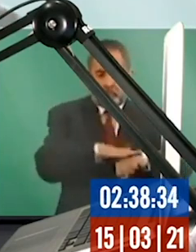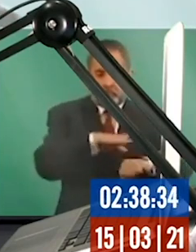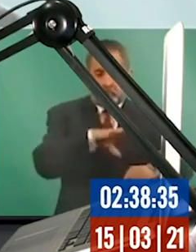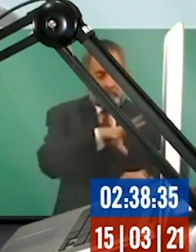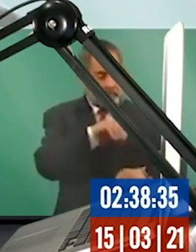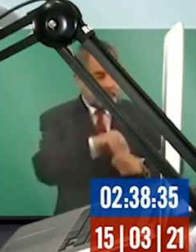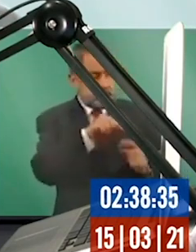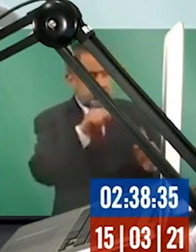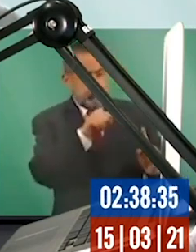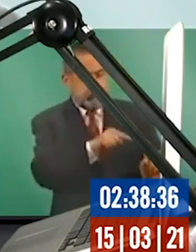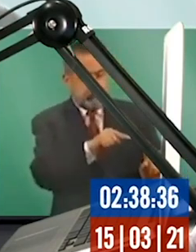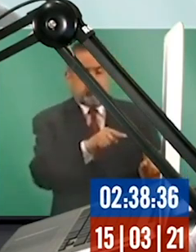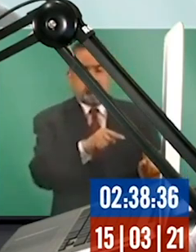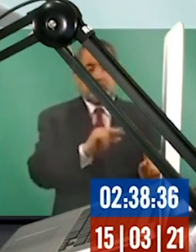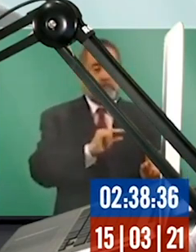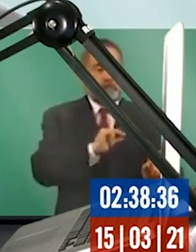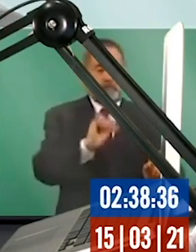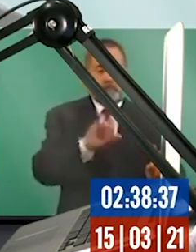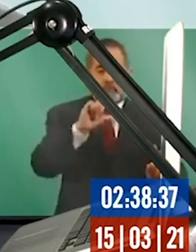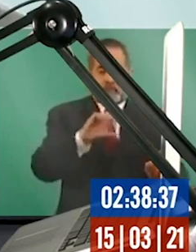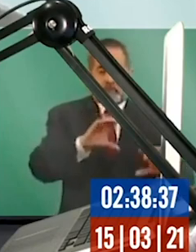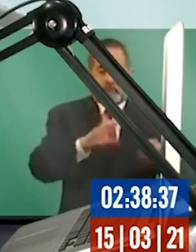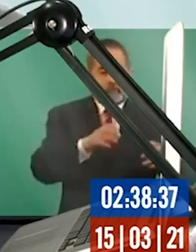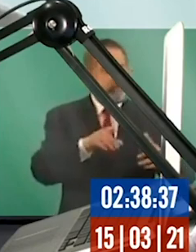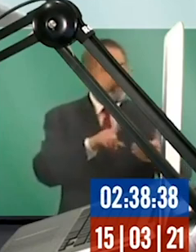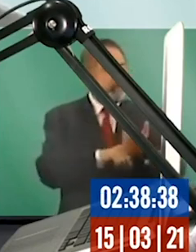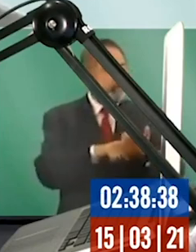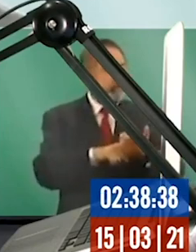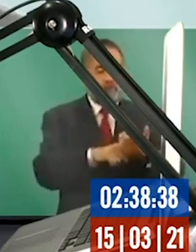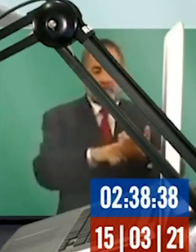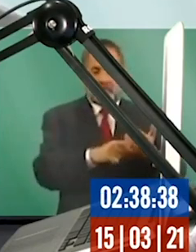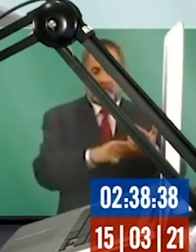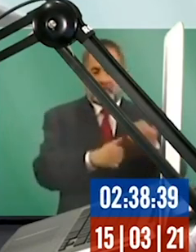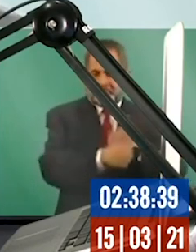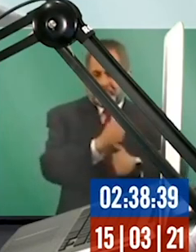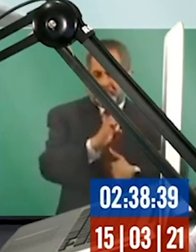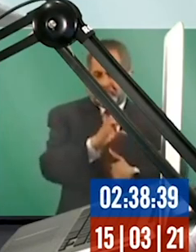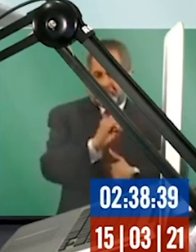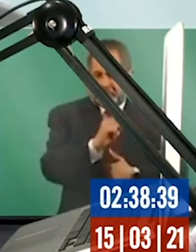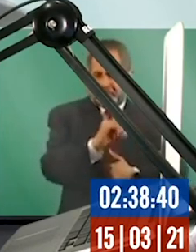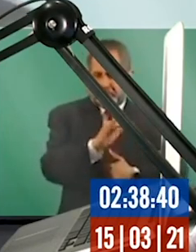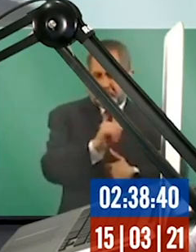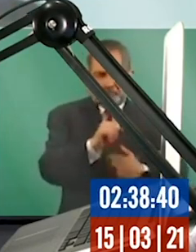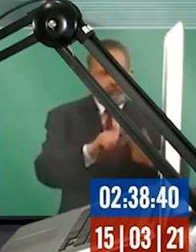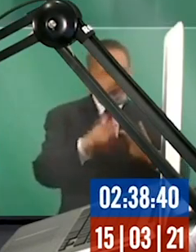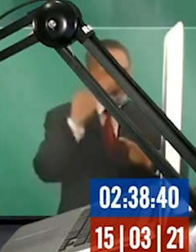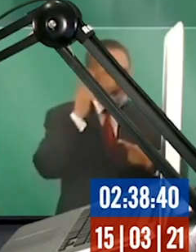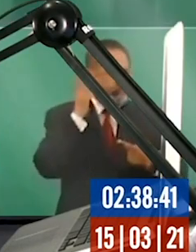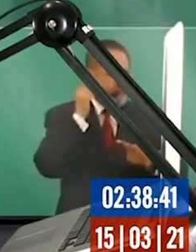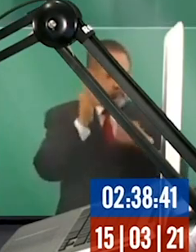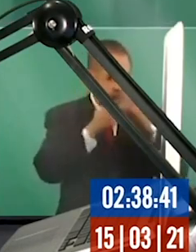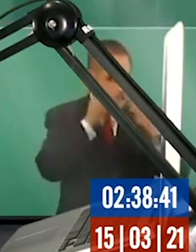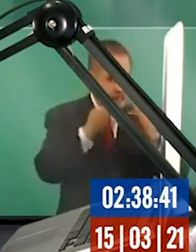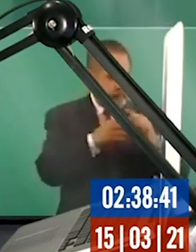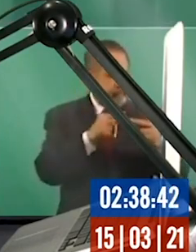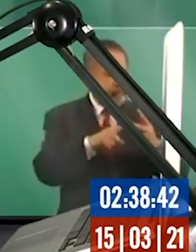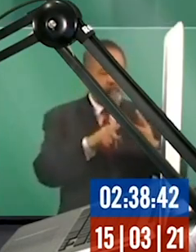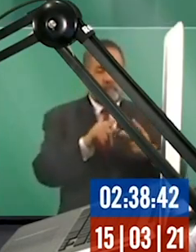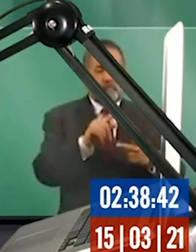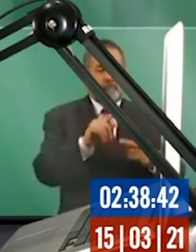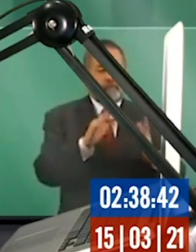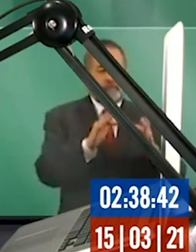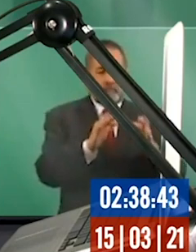otras instancias y el gobierno podría defenderse pues todo indica que vendrán más denuncias más quejas y no se descarta que un recurso